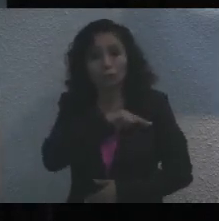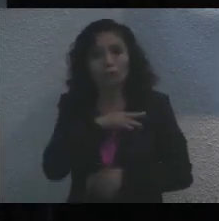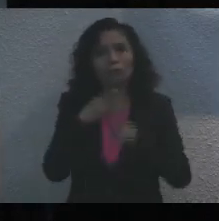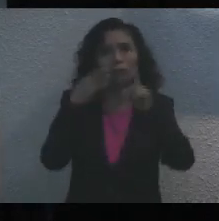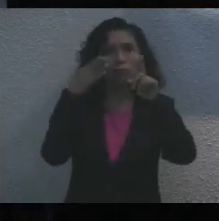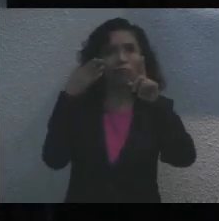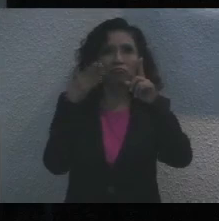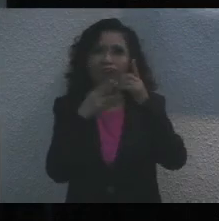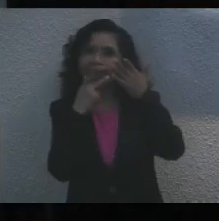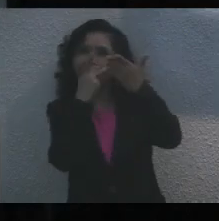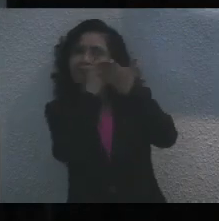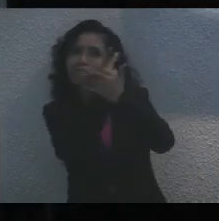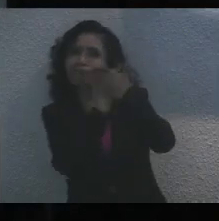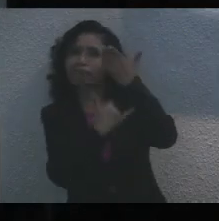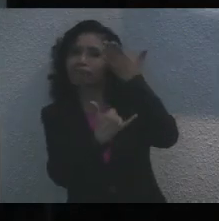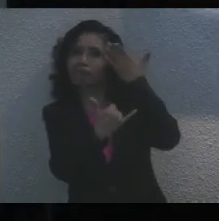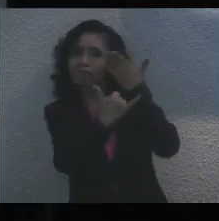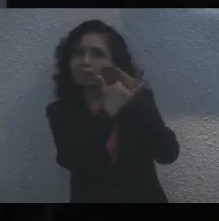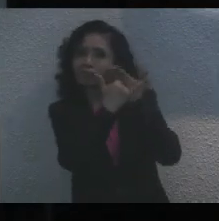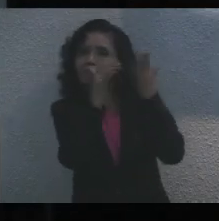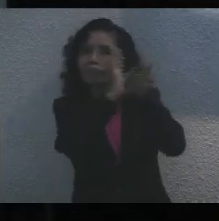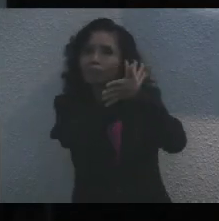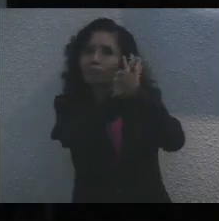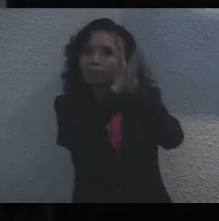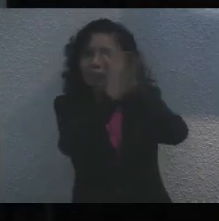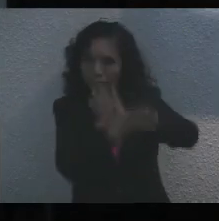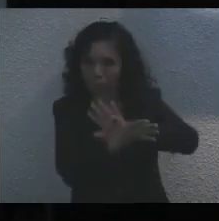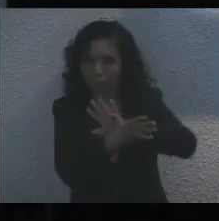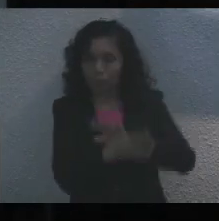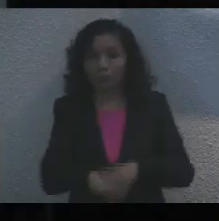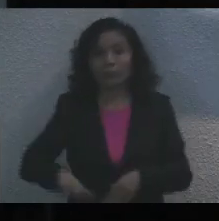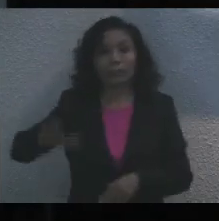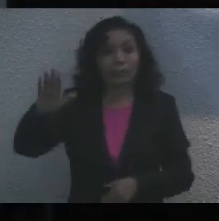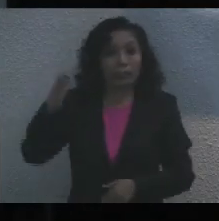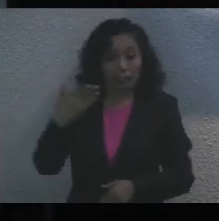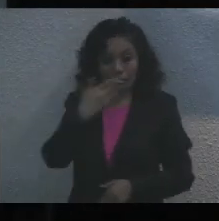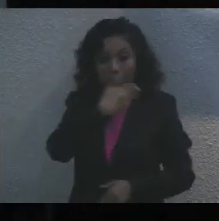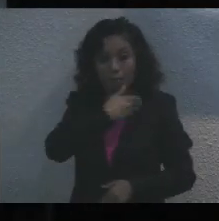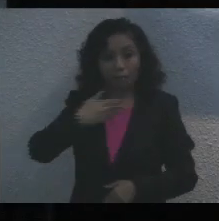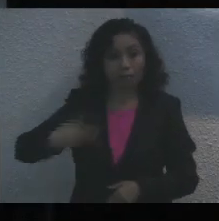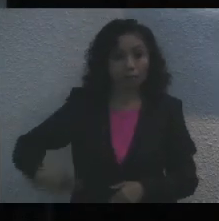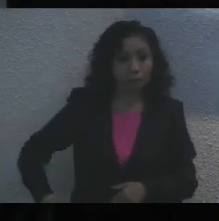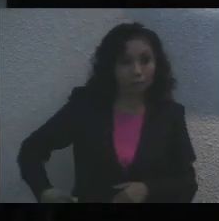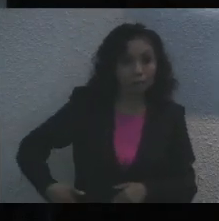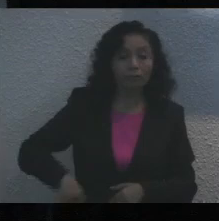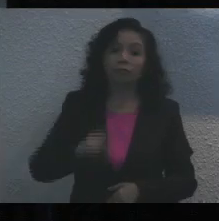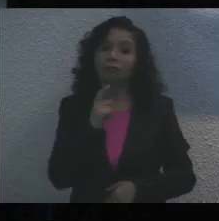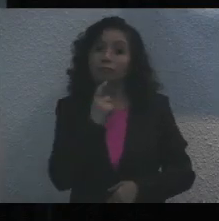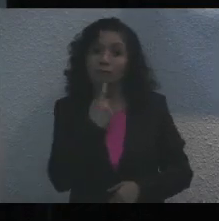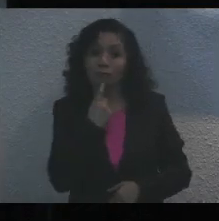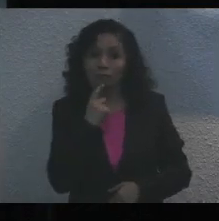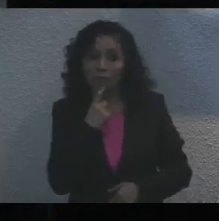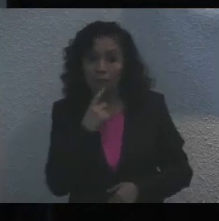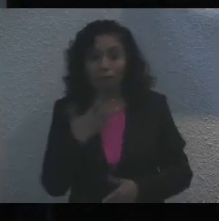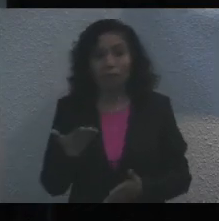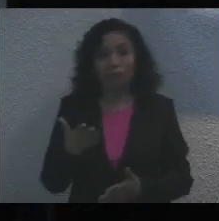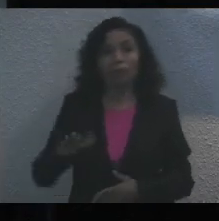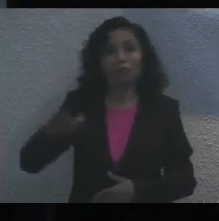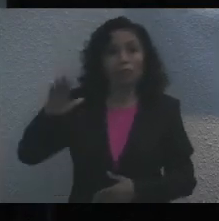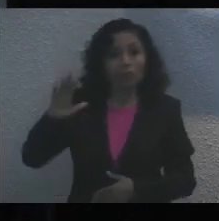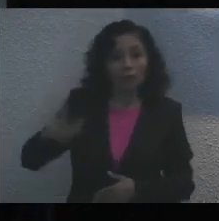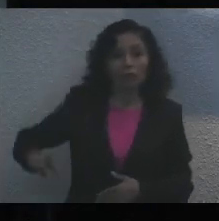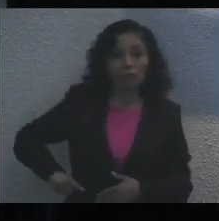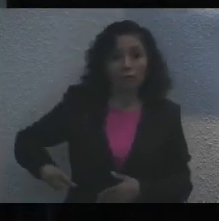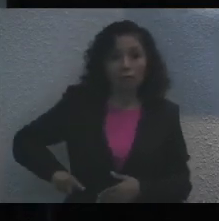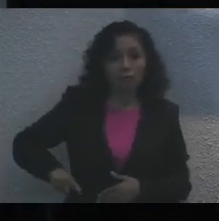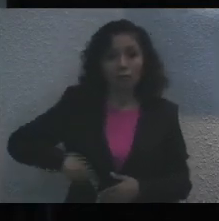proyecto, un proyecto de transformación, encabezado por nuestro presidente Andrés Manuel López Obrador y por nuestra gobernadora Mara